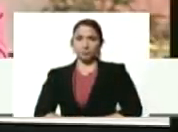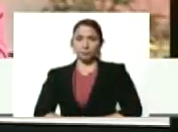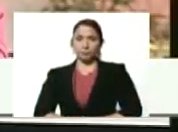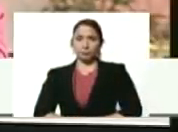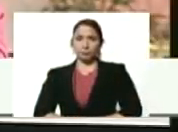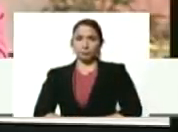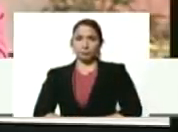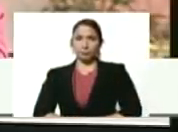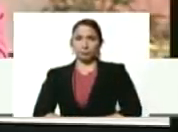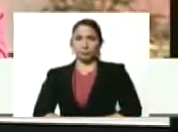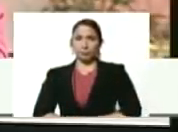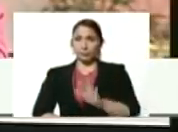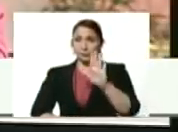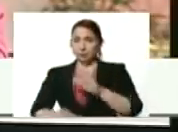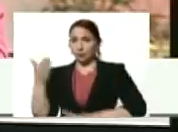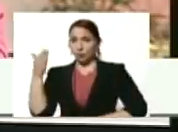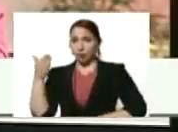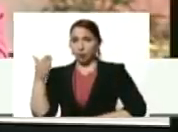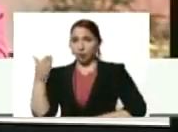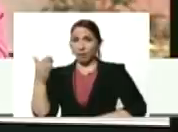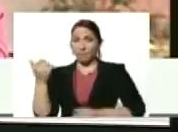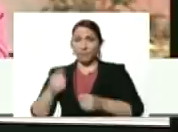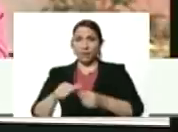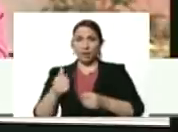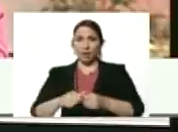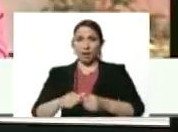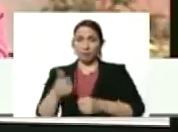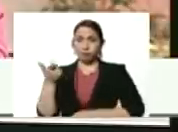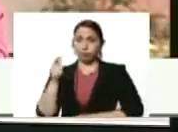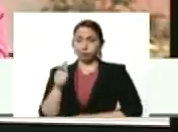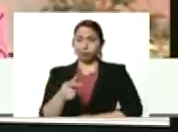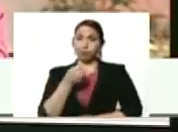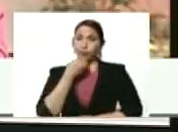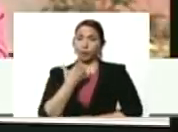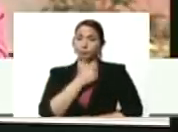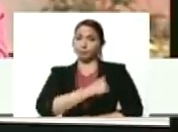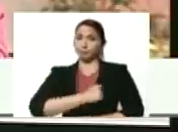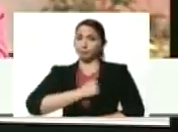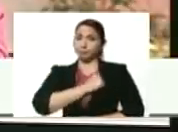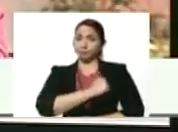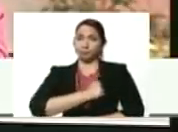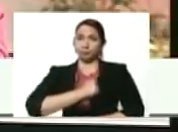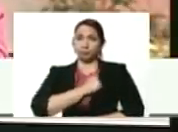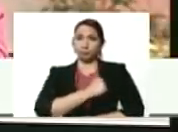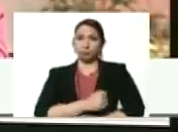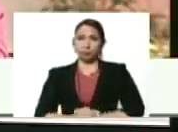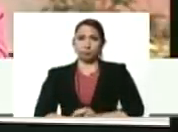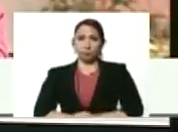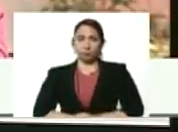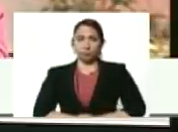Él se fue a Maracaibo por tierra y bueno, lamentablemente